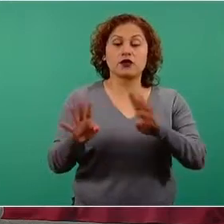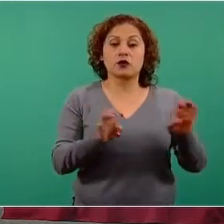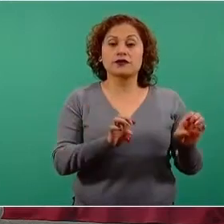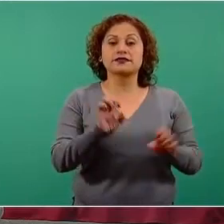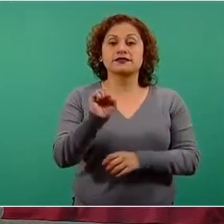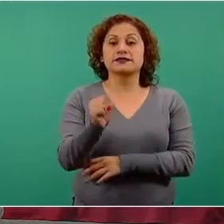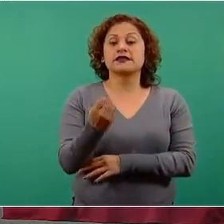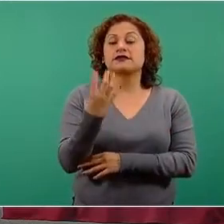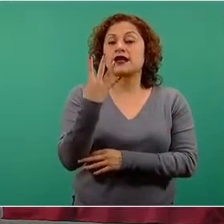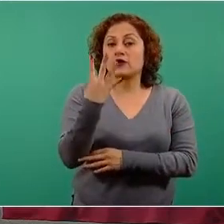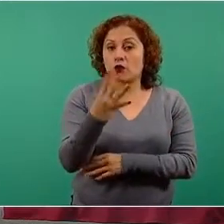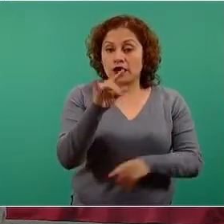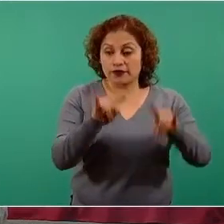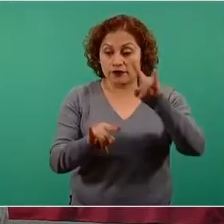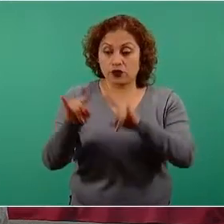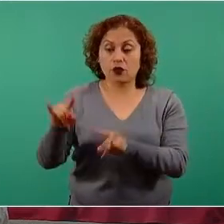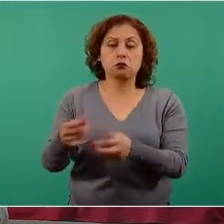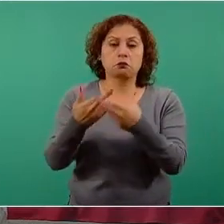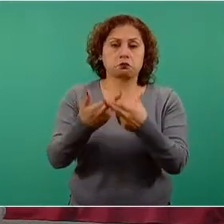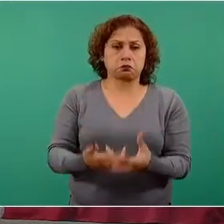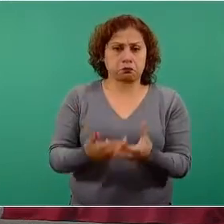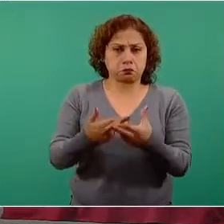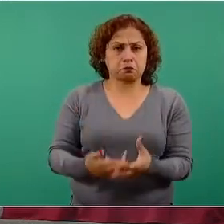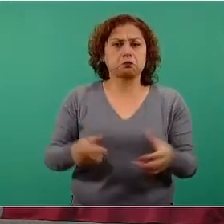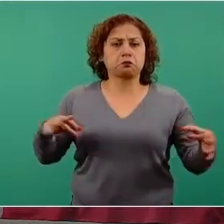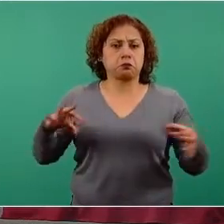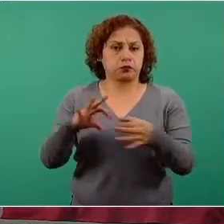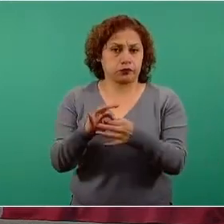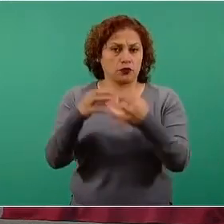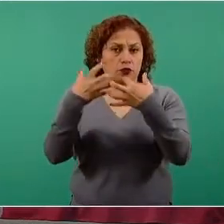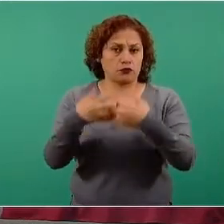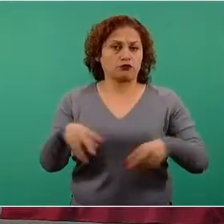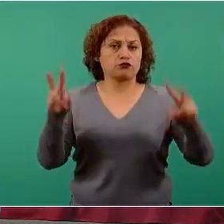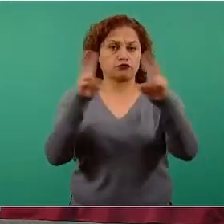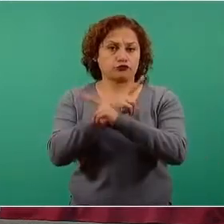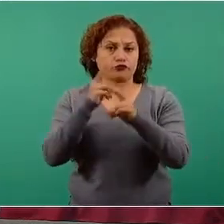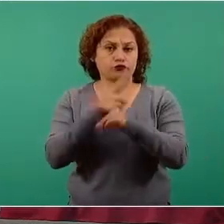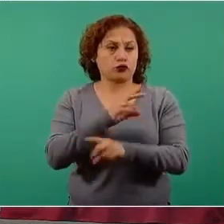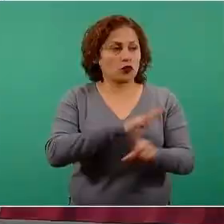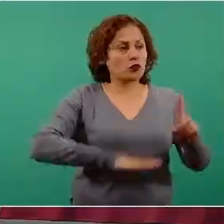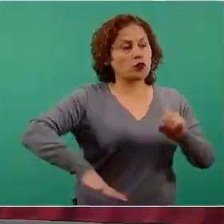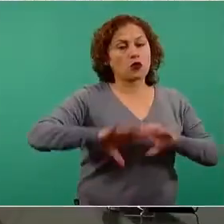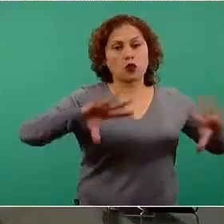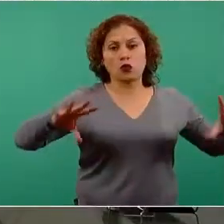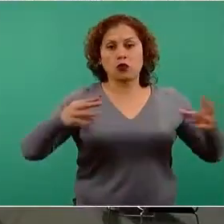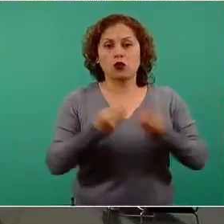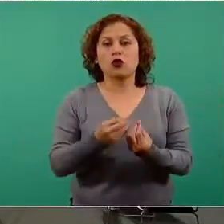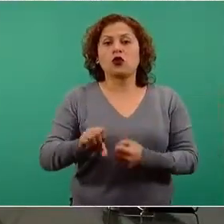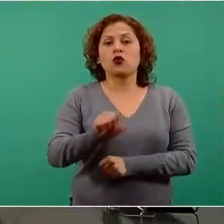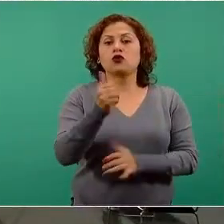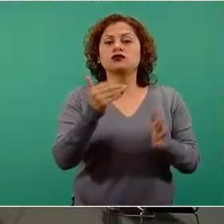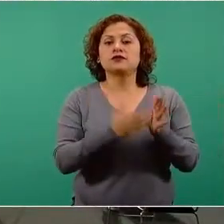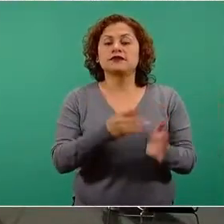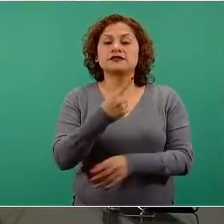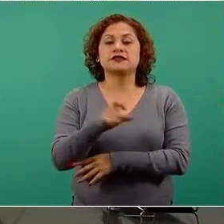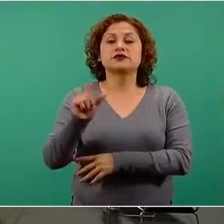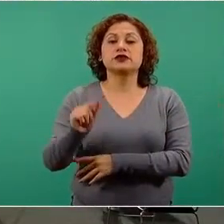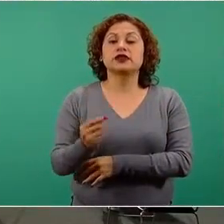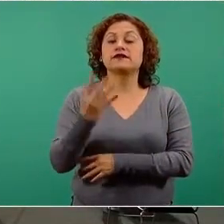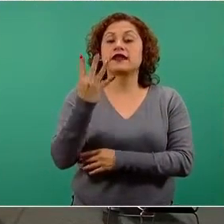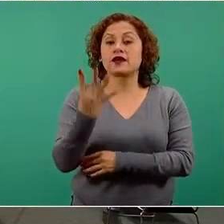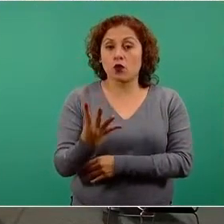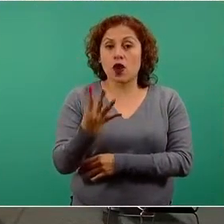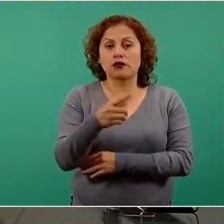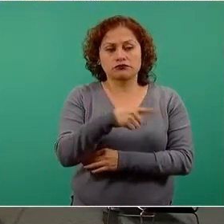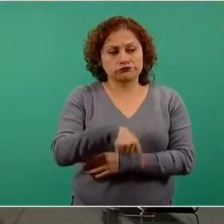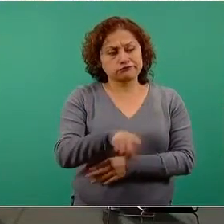camas disponibles con un respirador mecánico, del total de 11.174 camas con respirador mecánico